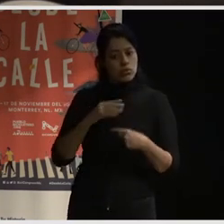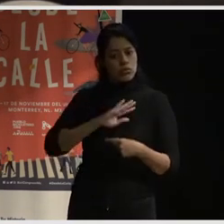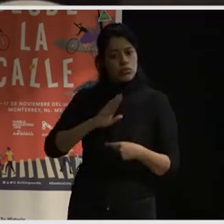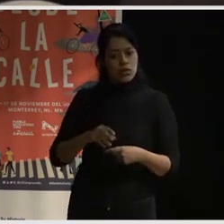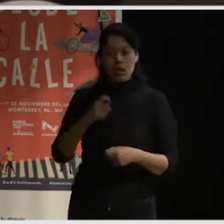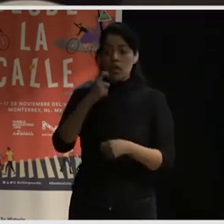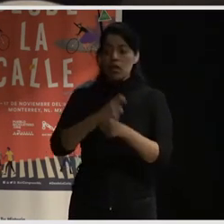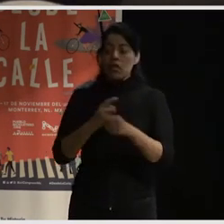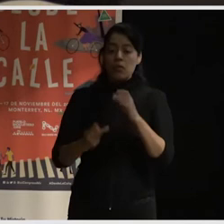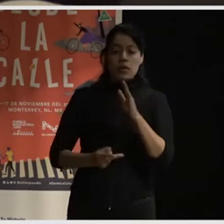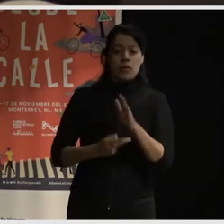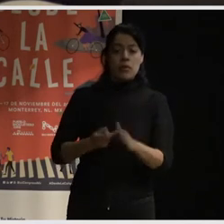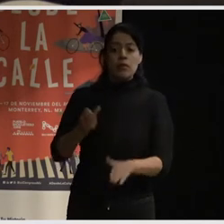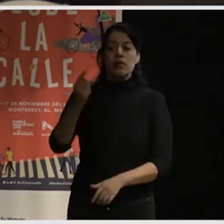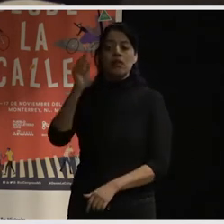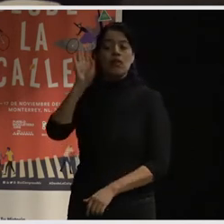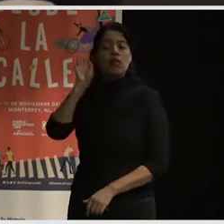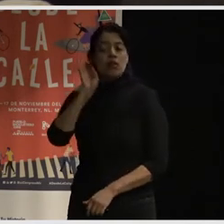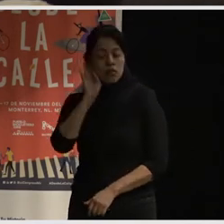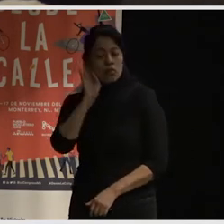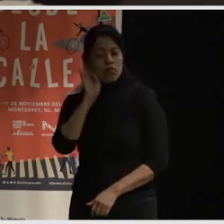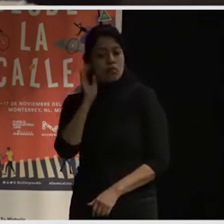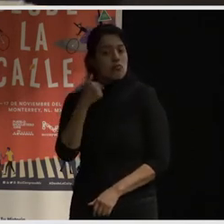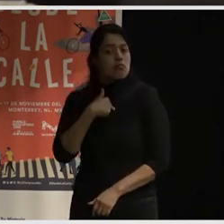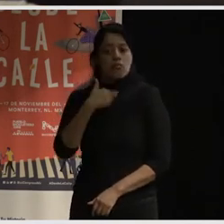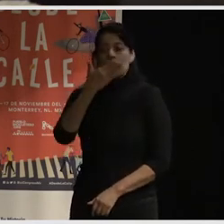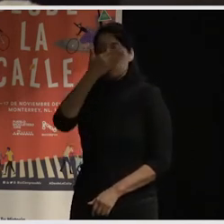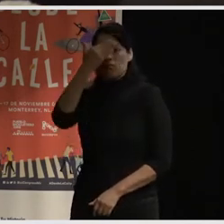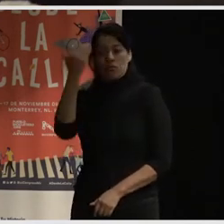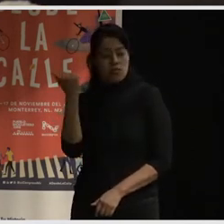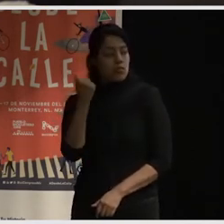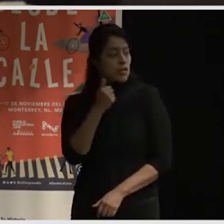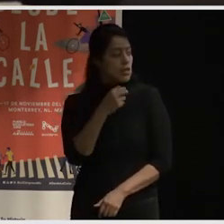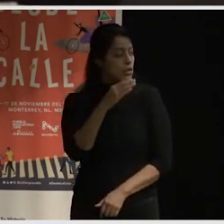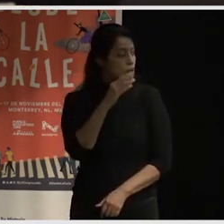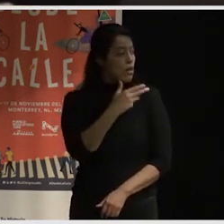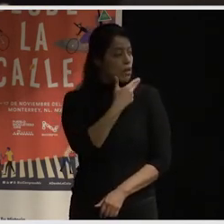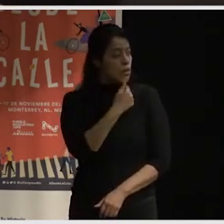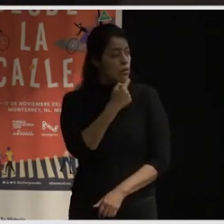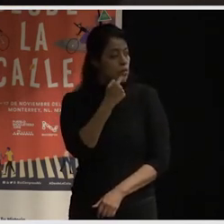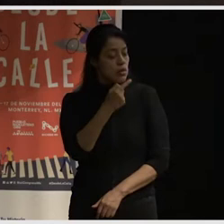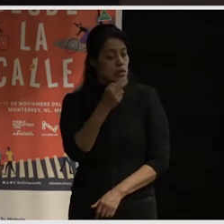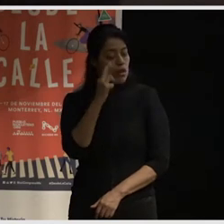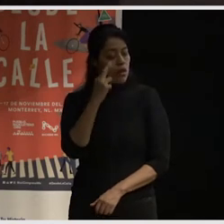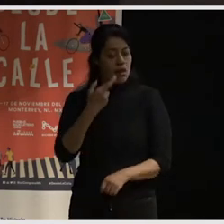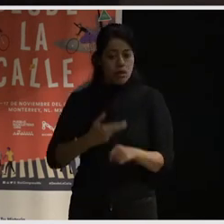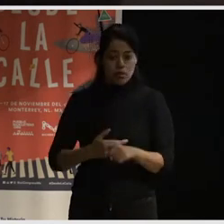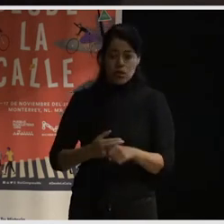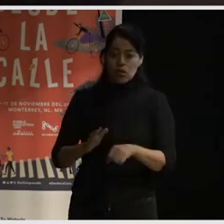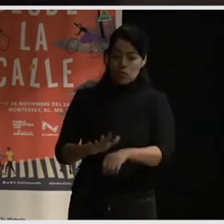es la primera vez que oigo de esto el señor creo que tiene mucha razón al decir que la que apelará los